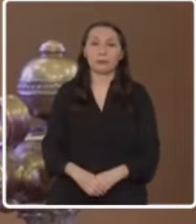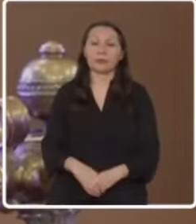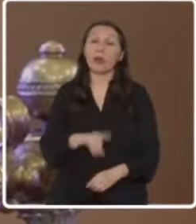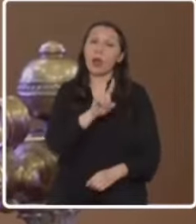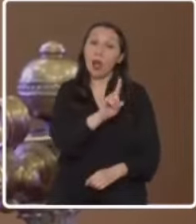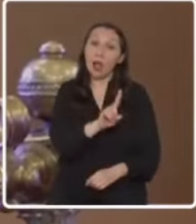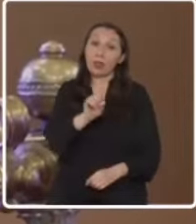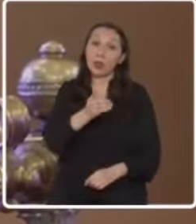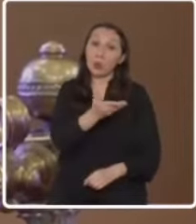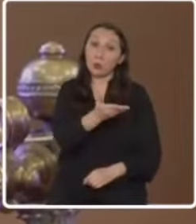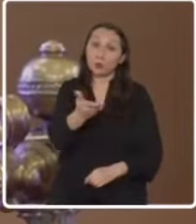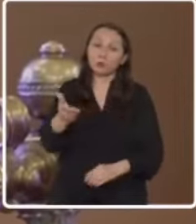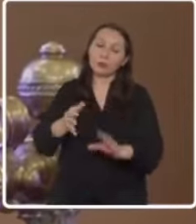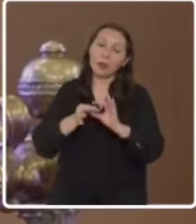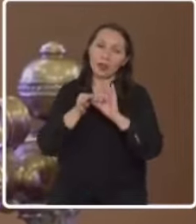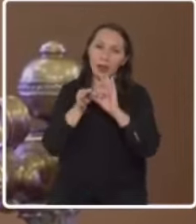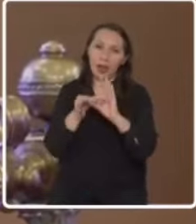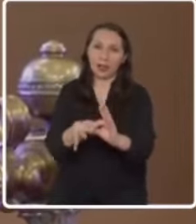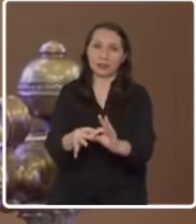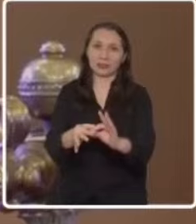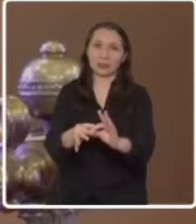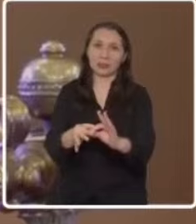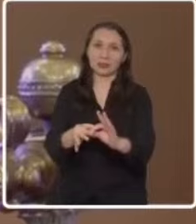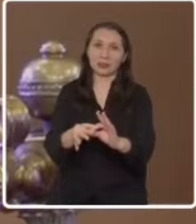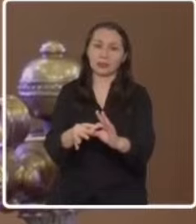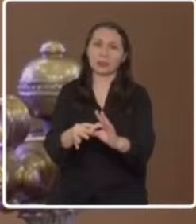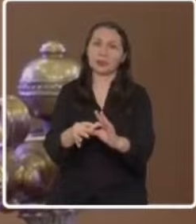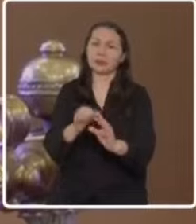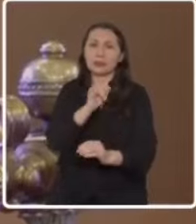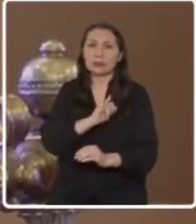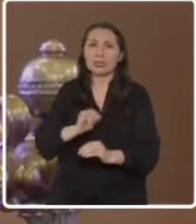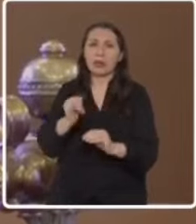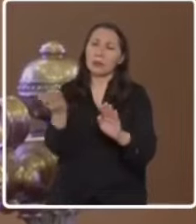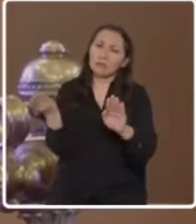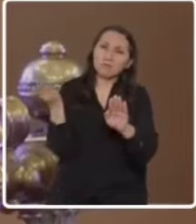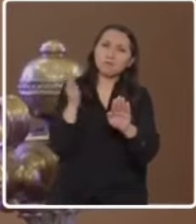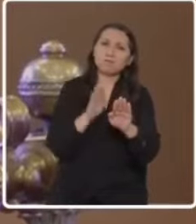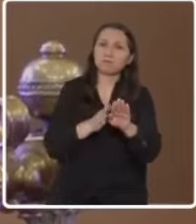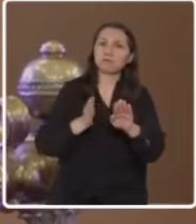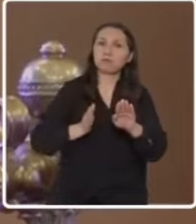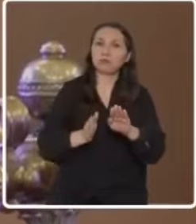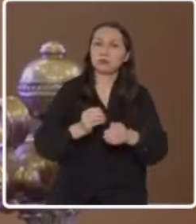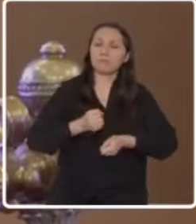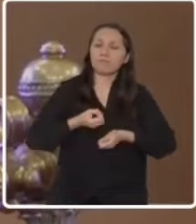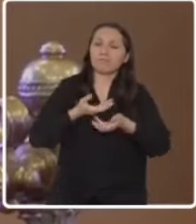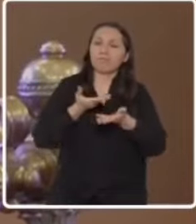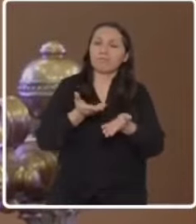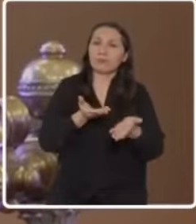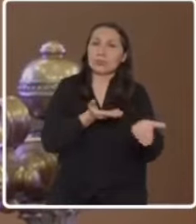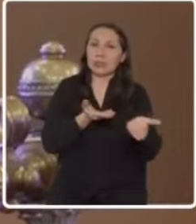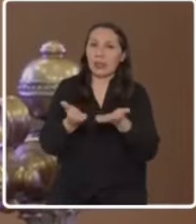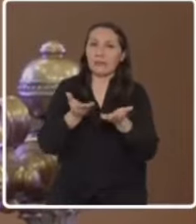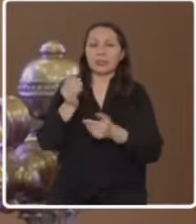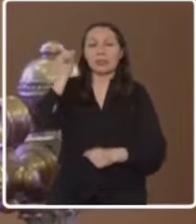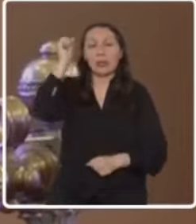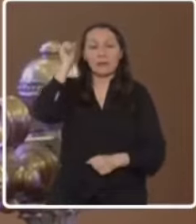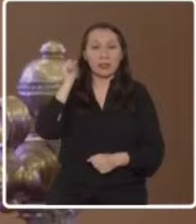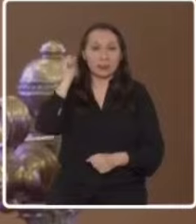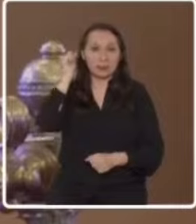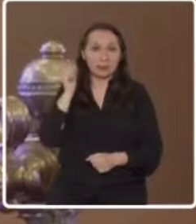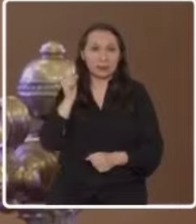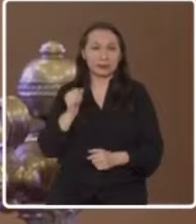A cada uno de ustedes les agradezco por su permanente respaldo a la vocación de servicio de